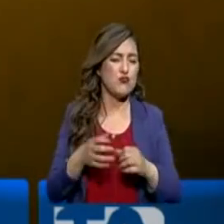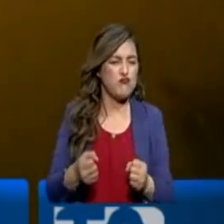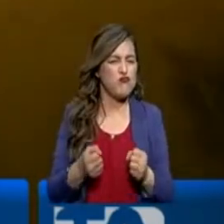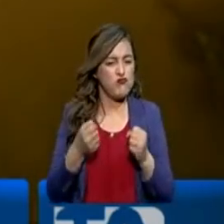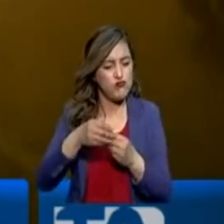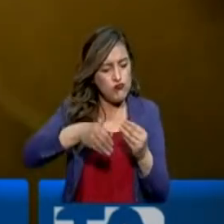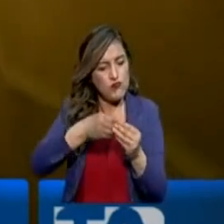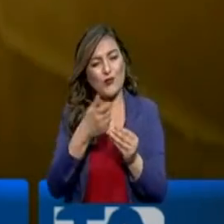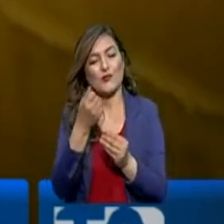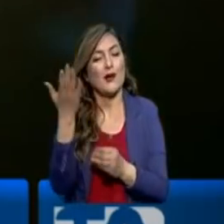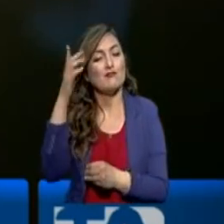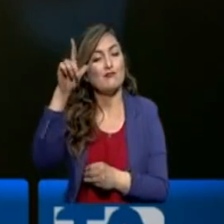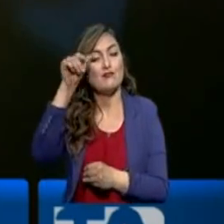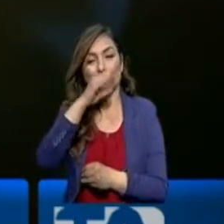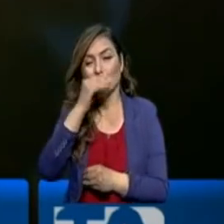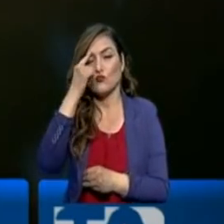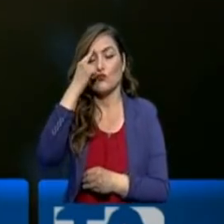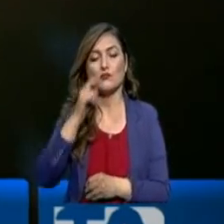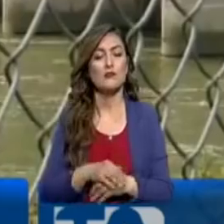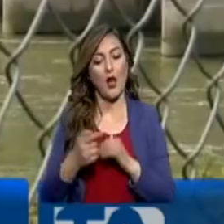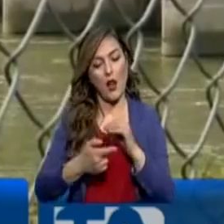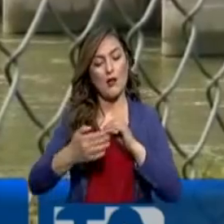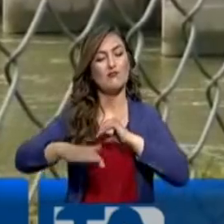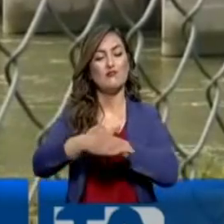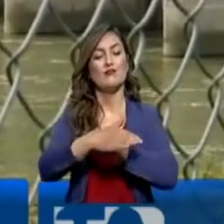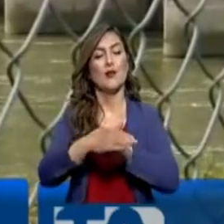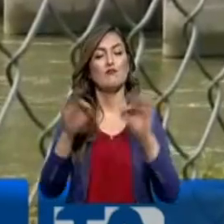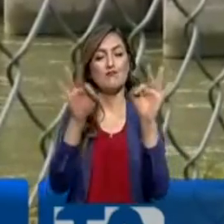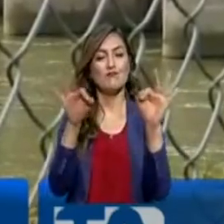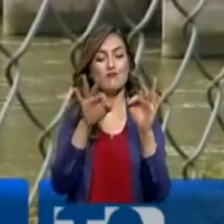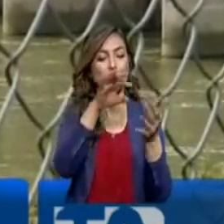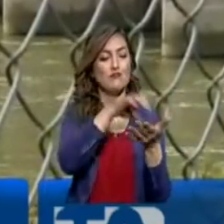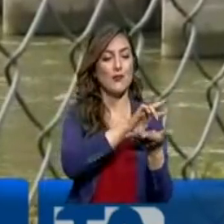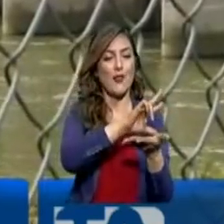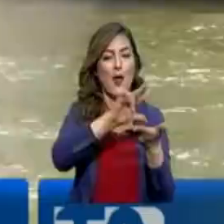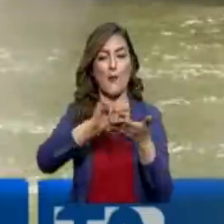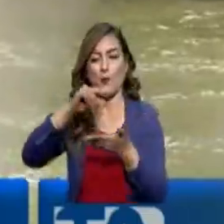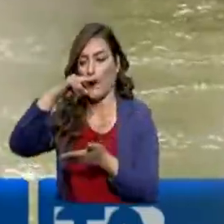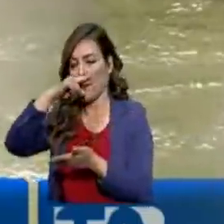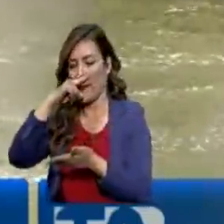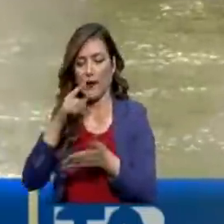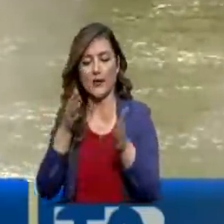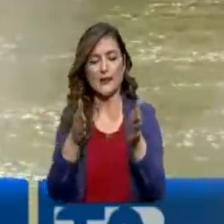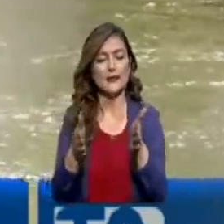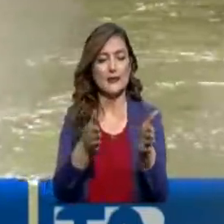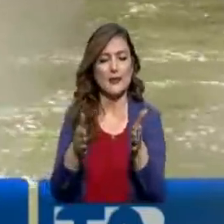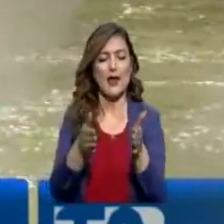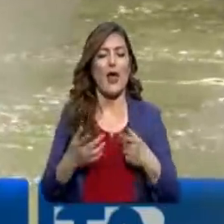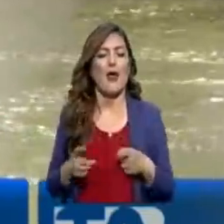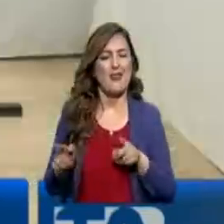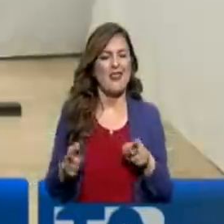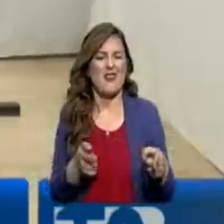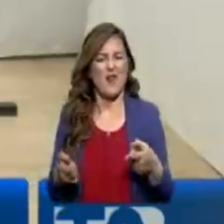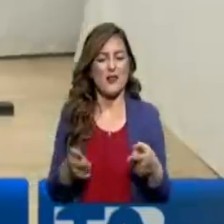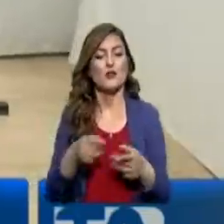entonces presidente Rafael Correa. La central hidroeléctrica ubicada entre las provincias de Napo y Sucumbíos es tema de debate al interior de la